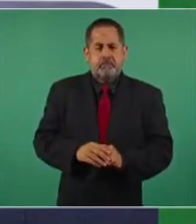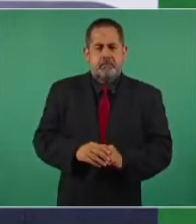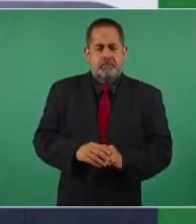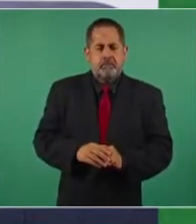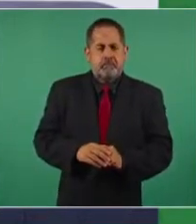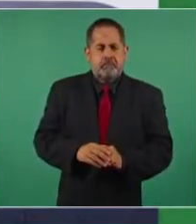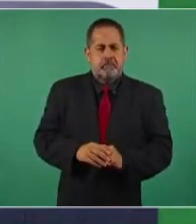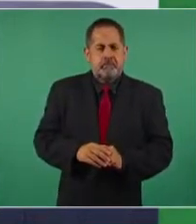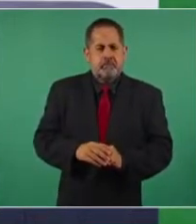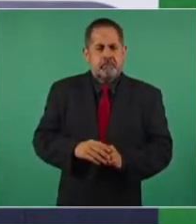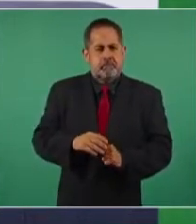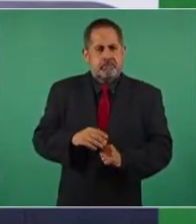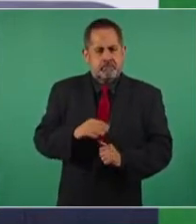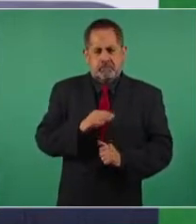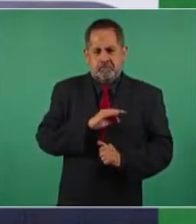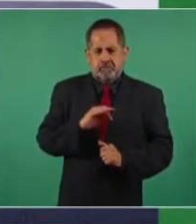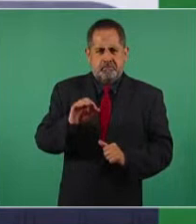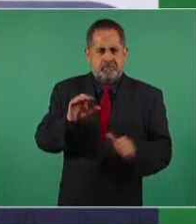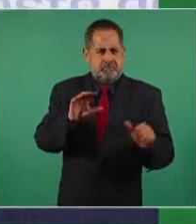600